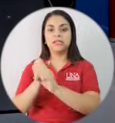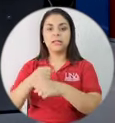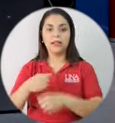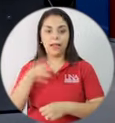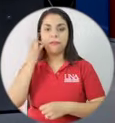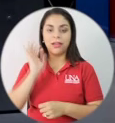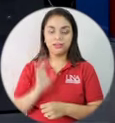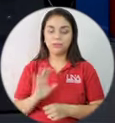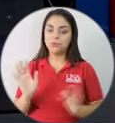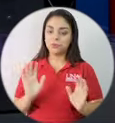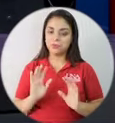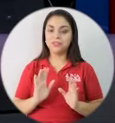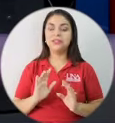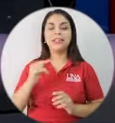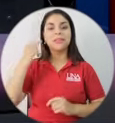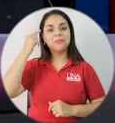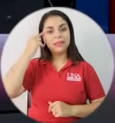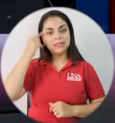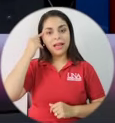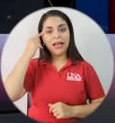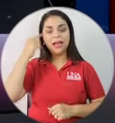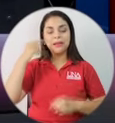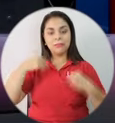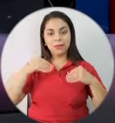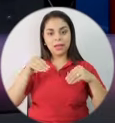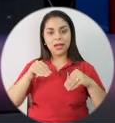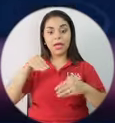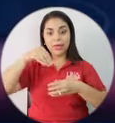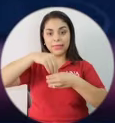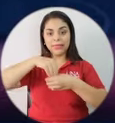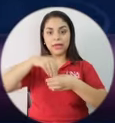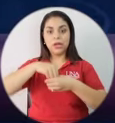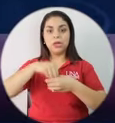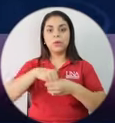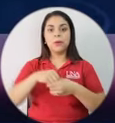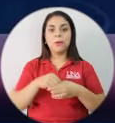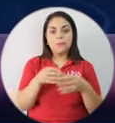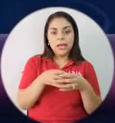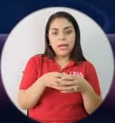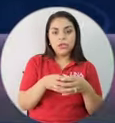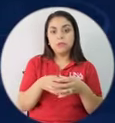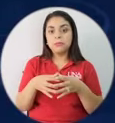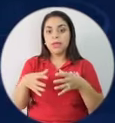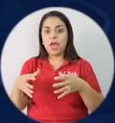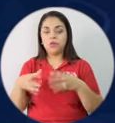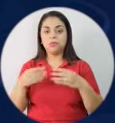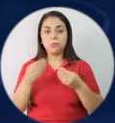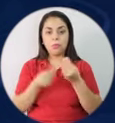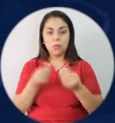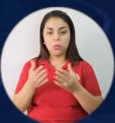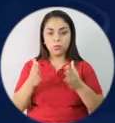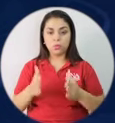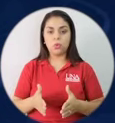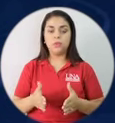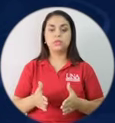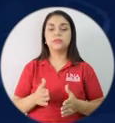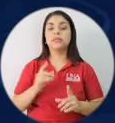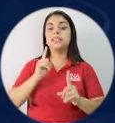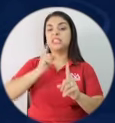lanzarse, ¿verdad?, a la producción de café, sino que ya a la hora de pensar en este mercado interno, en estos pequeños y medianos productores, el tema